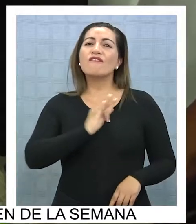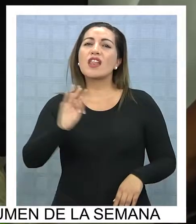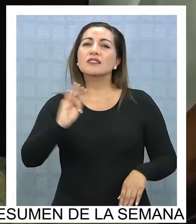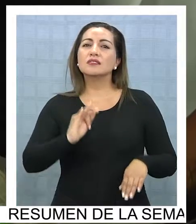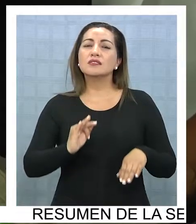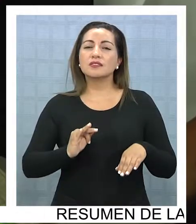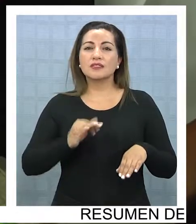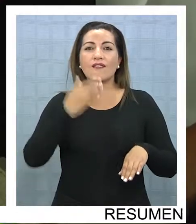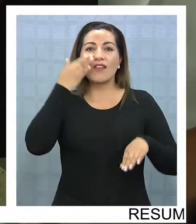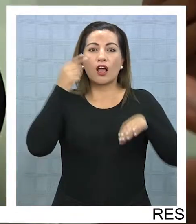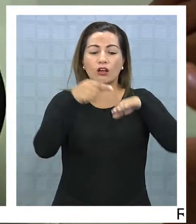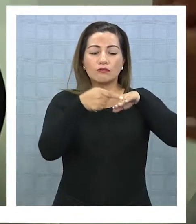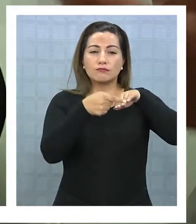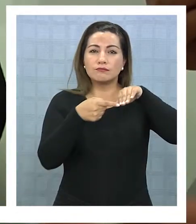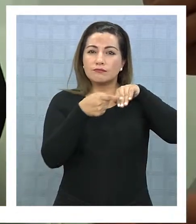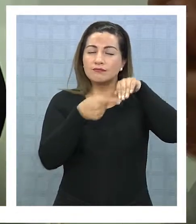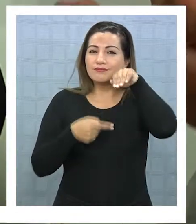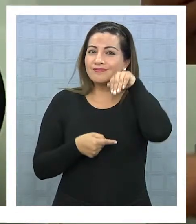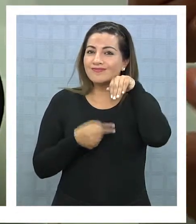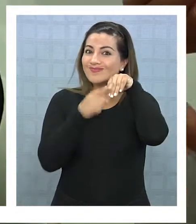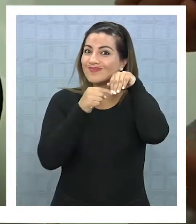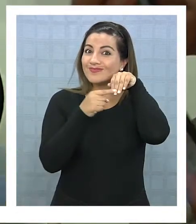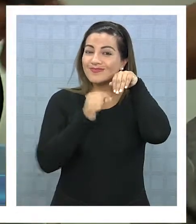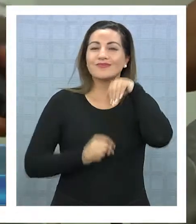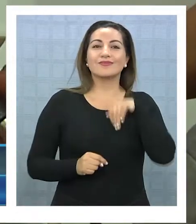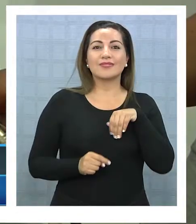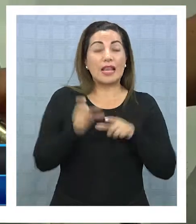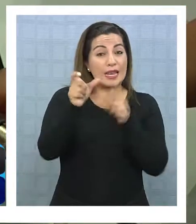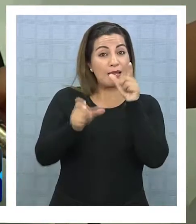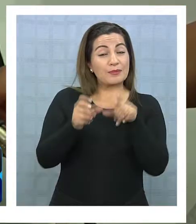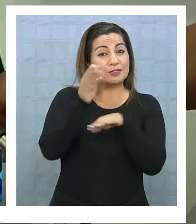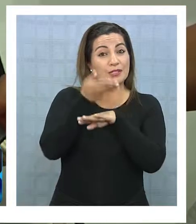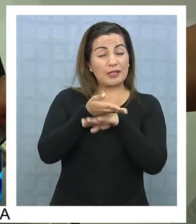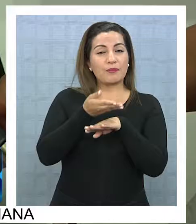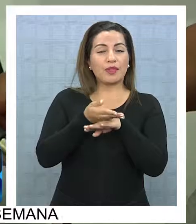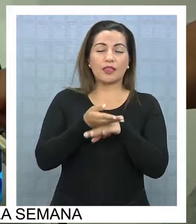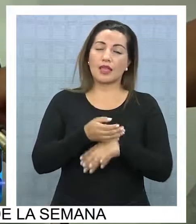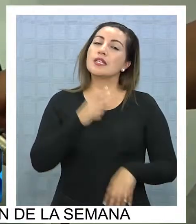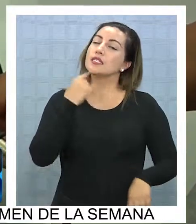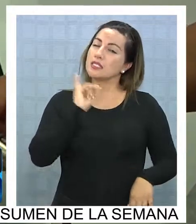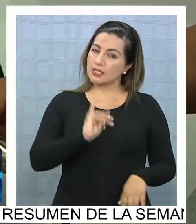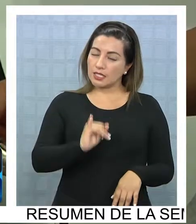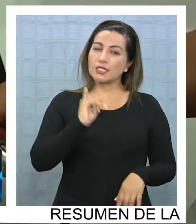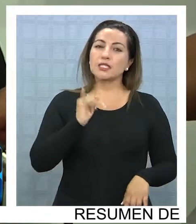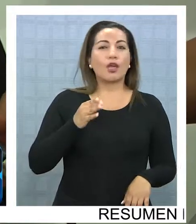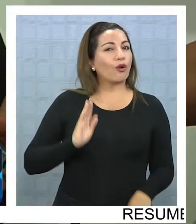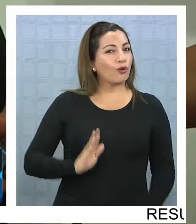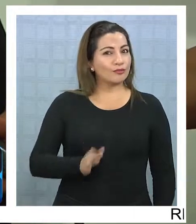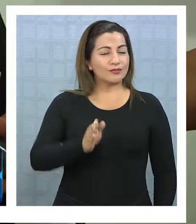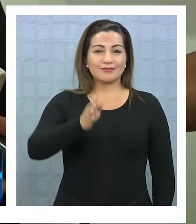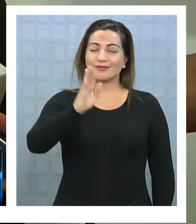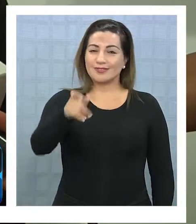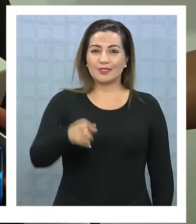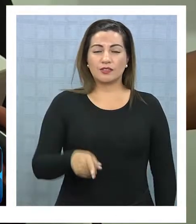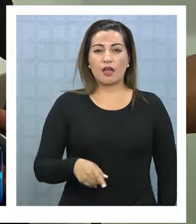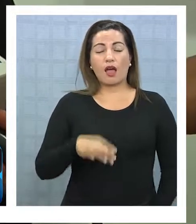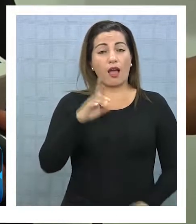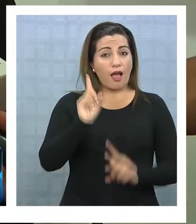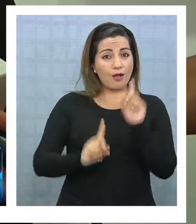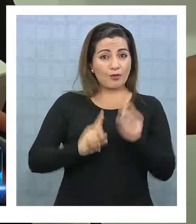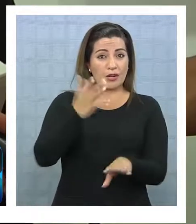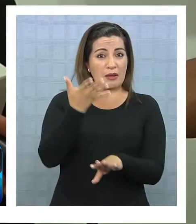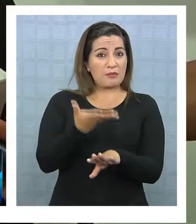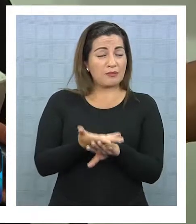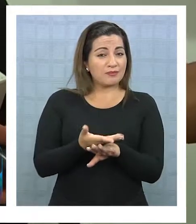siendo un tradicional, un siempre que pide la gente? Sí, se sigue utilizando, se sigue viendo. Hay gente que